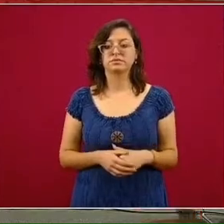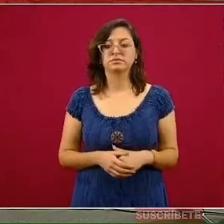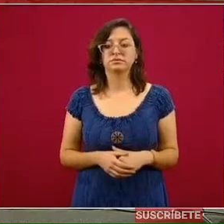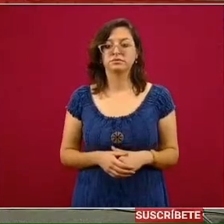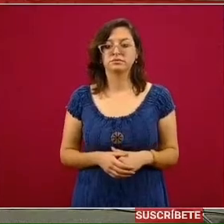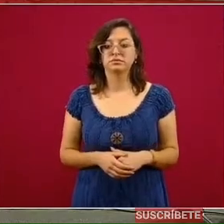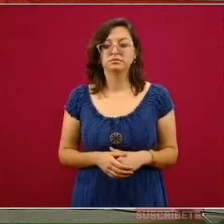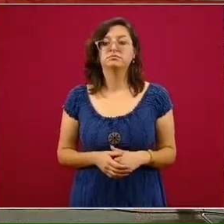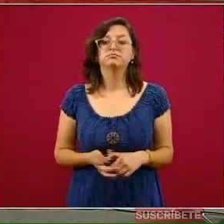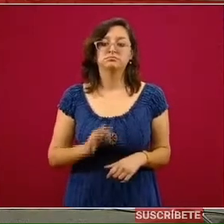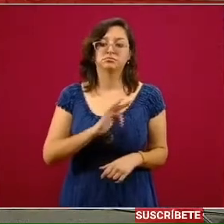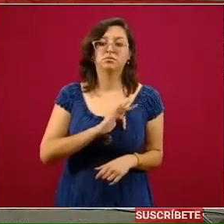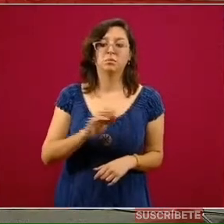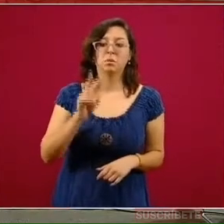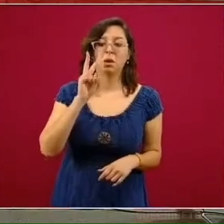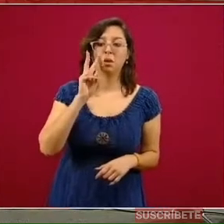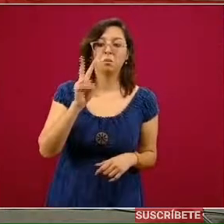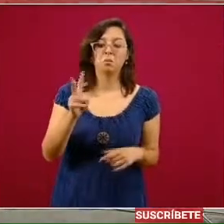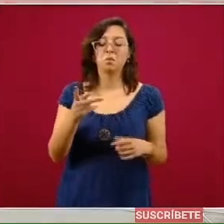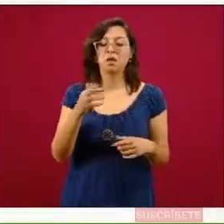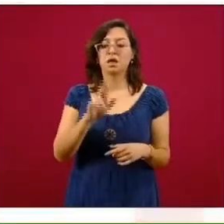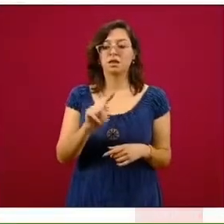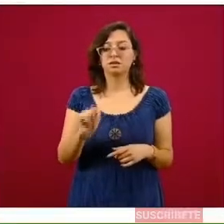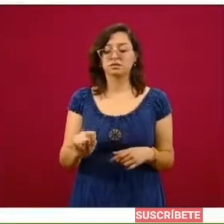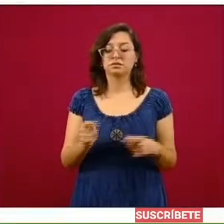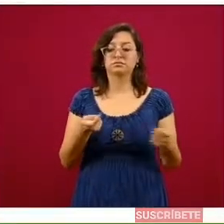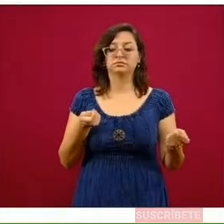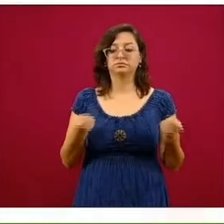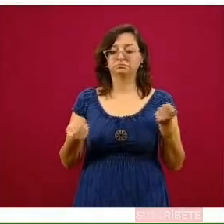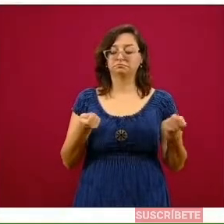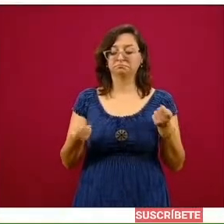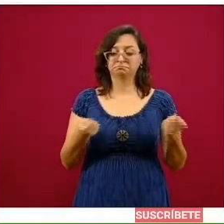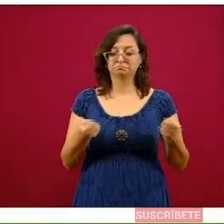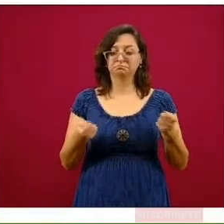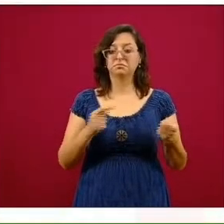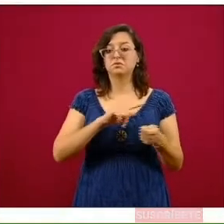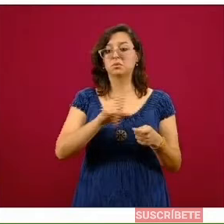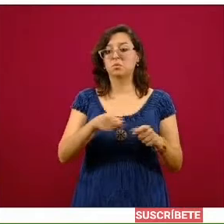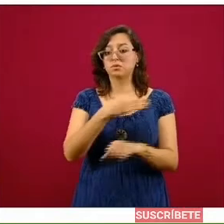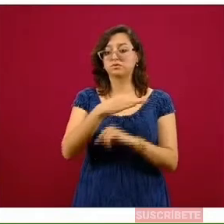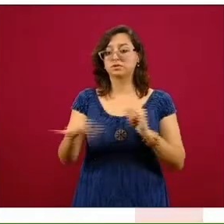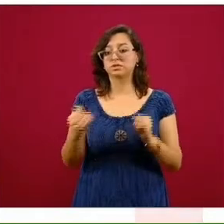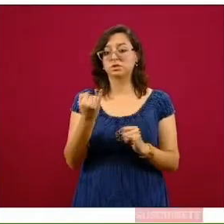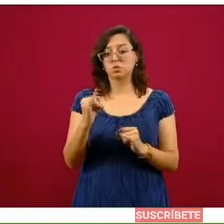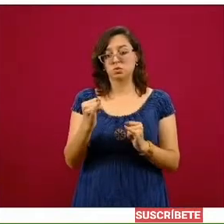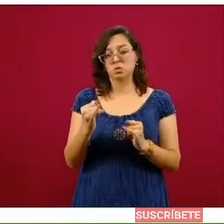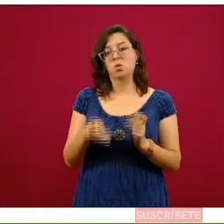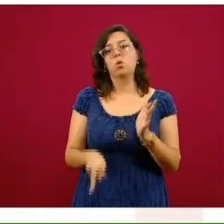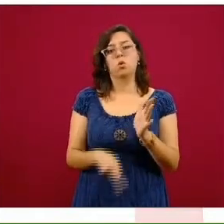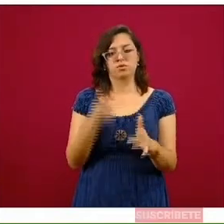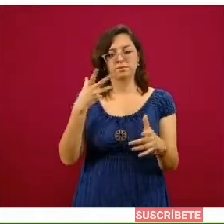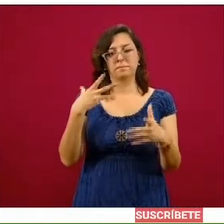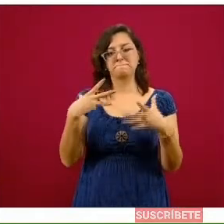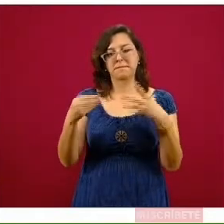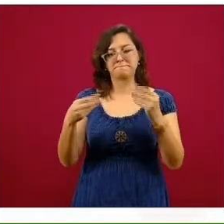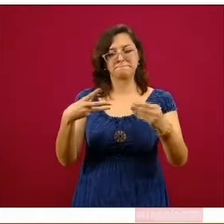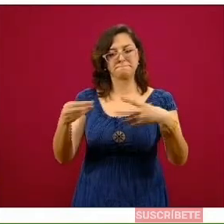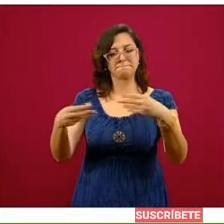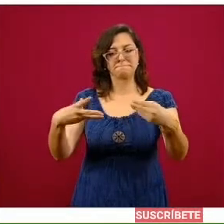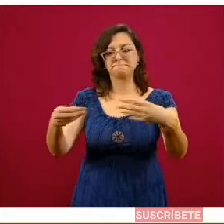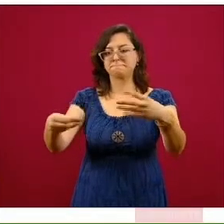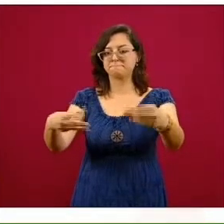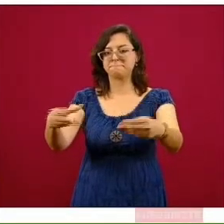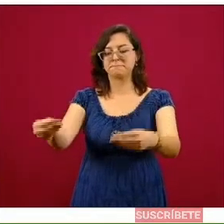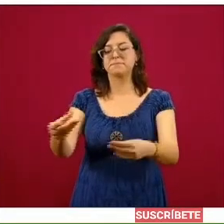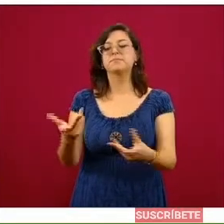diapositiva, donde vemos precisamente el número básico de reproducción se incrementó a finales de junio. Esto es precisamente lo que produjo lo